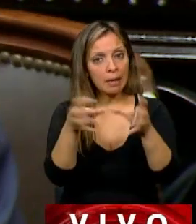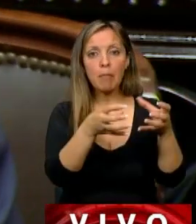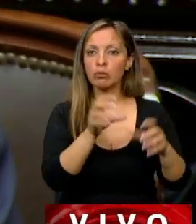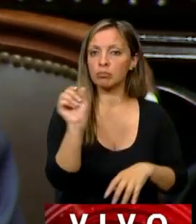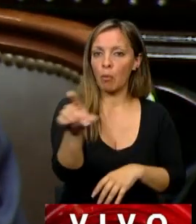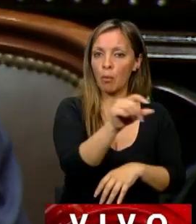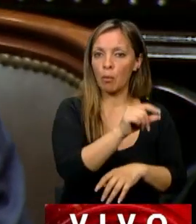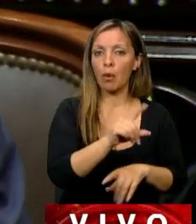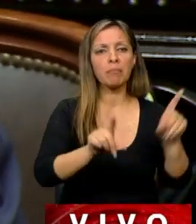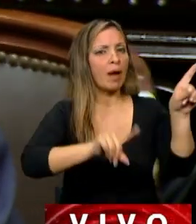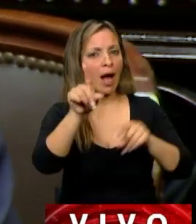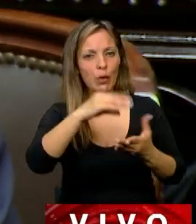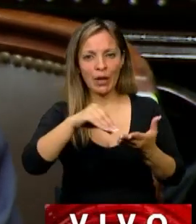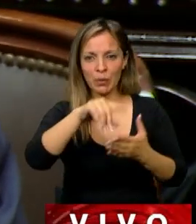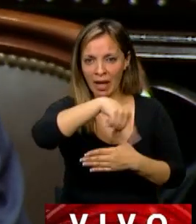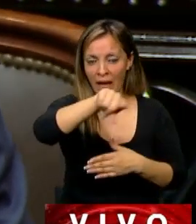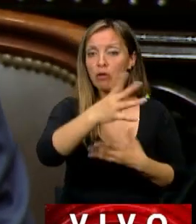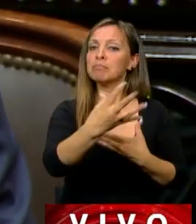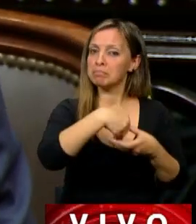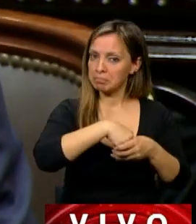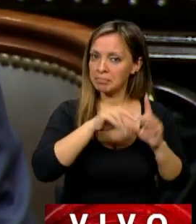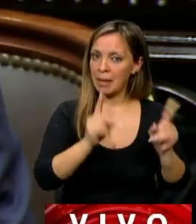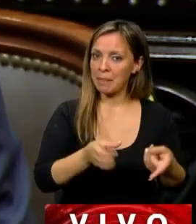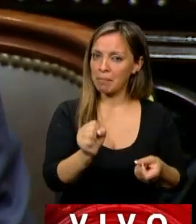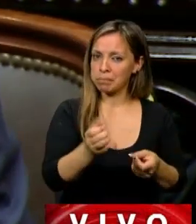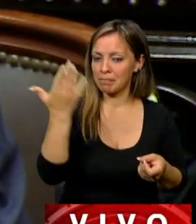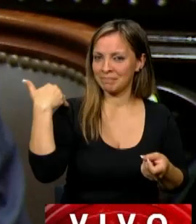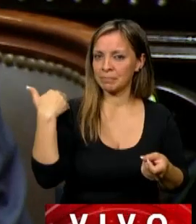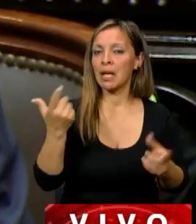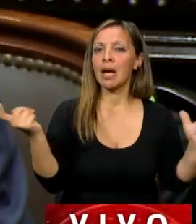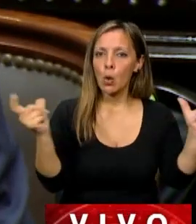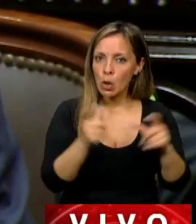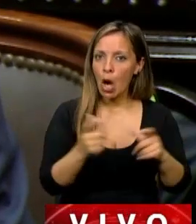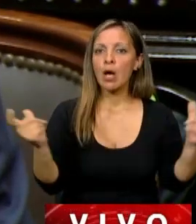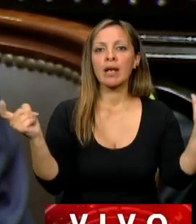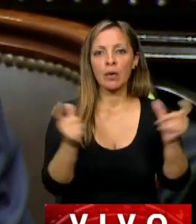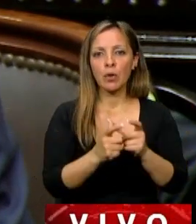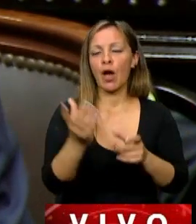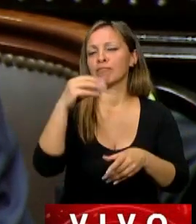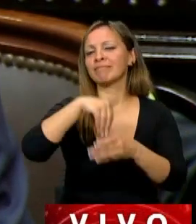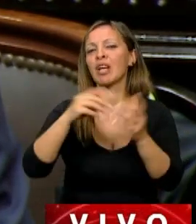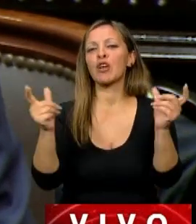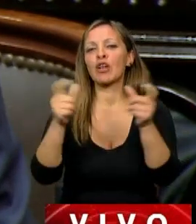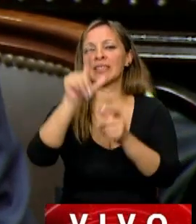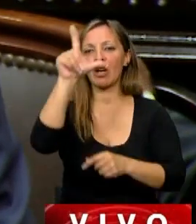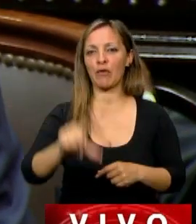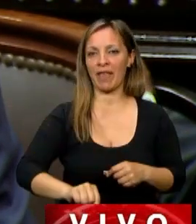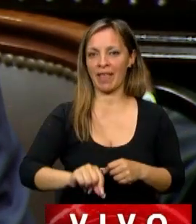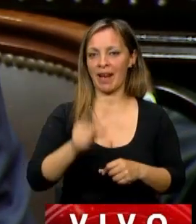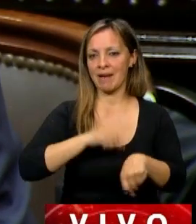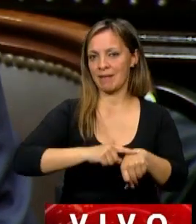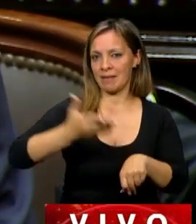los diputados acá presentes, o algunos de ellos, participaron de estas largas reuniones en el Consejo Federal de Impuestos de